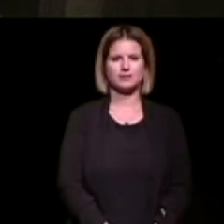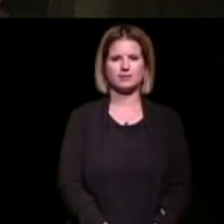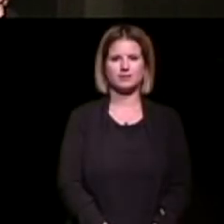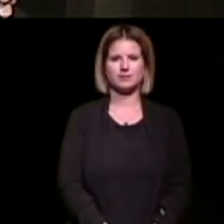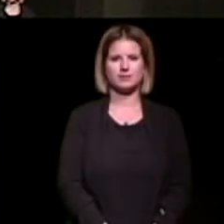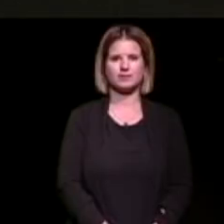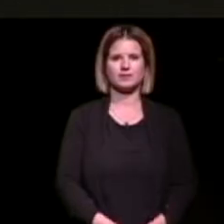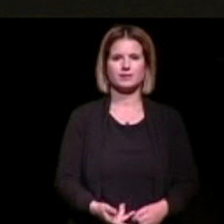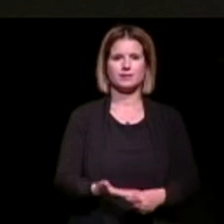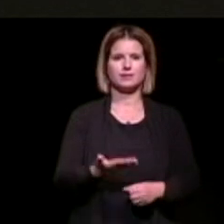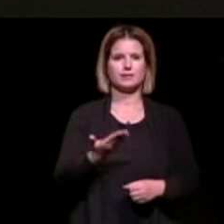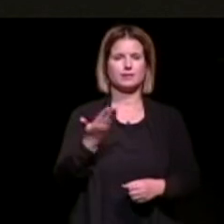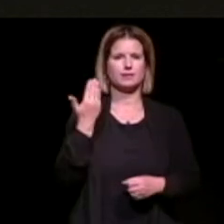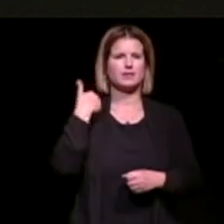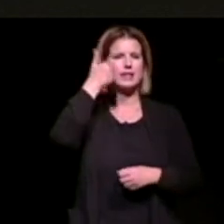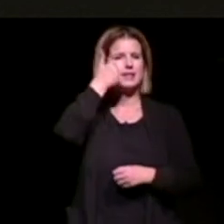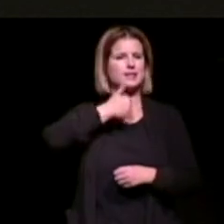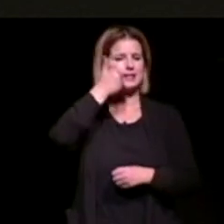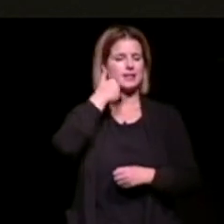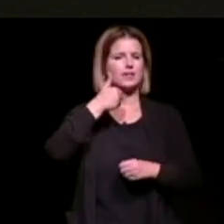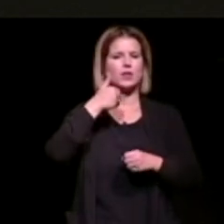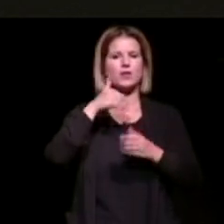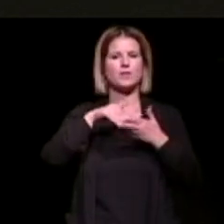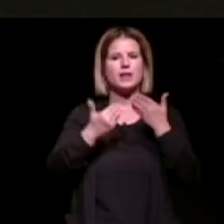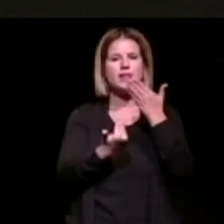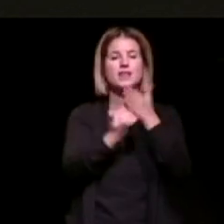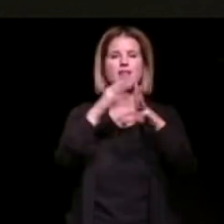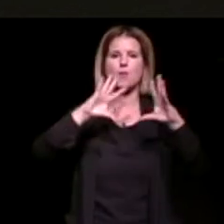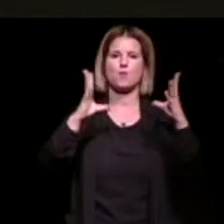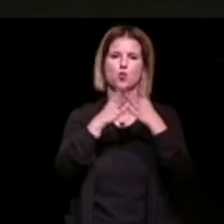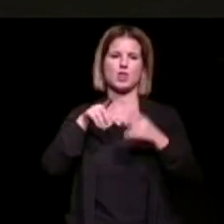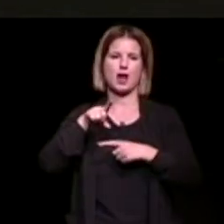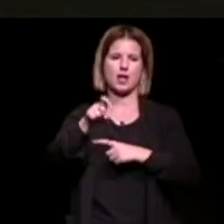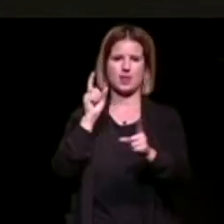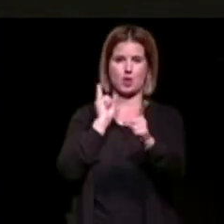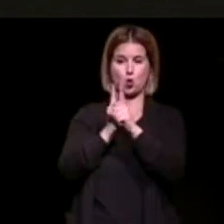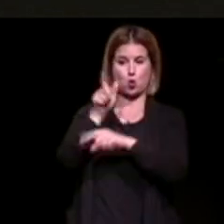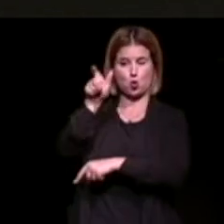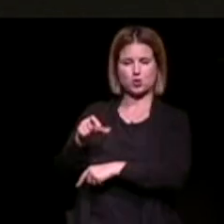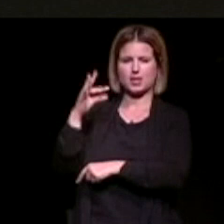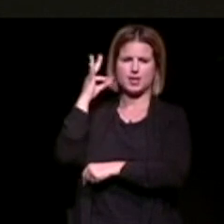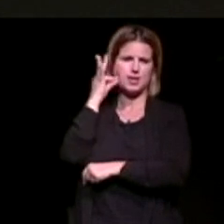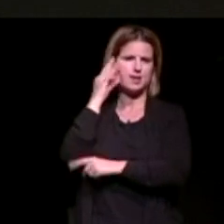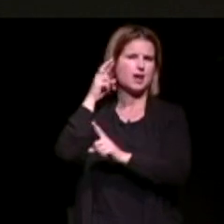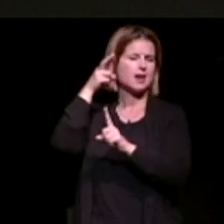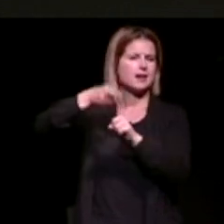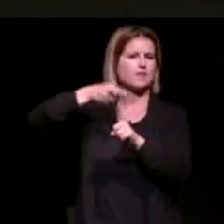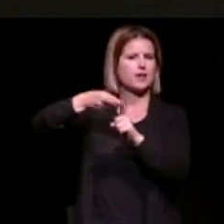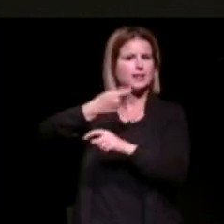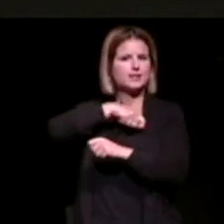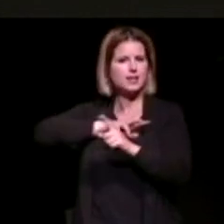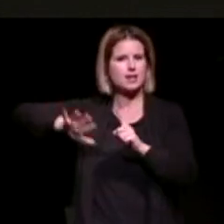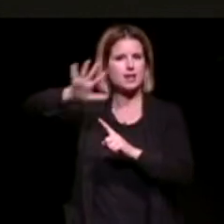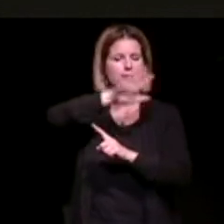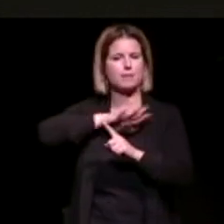este pasado sábado se celebraba el Día Mundial contra el cáncer y ella es referente en España en la